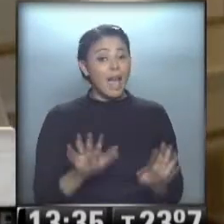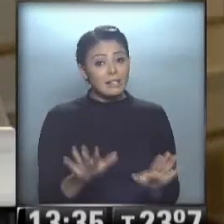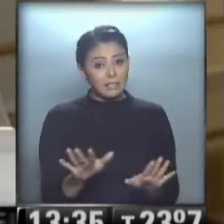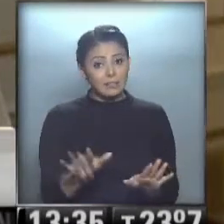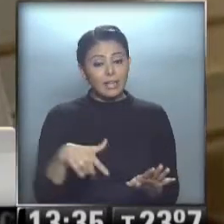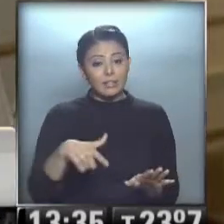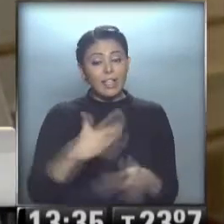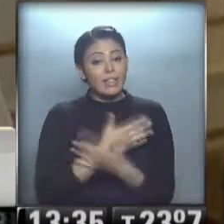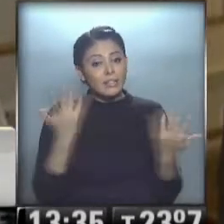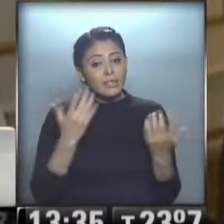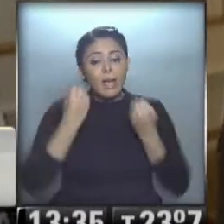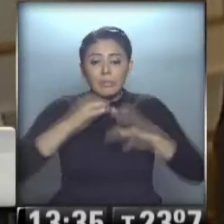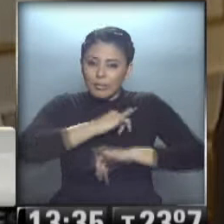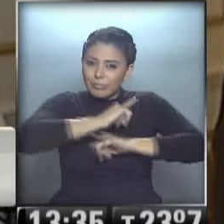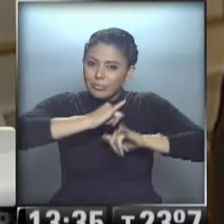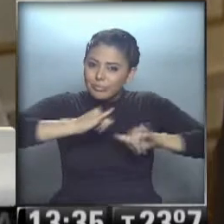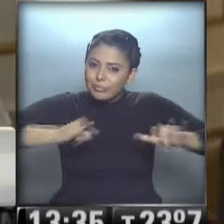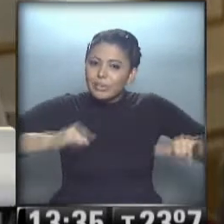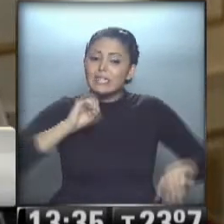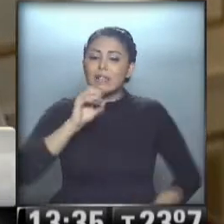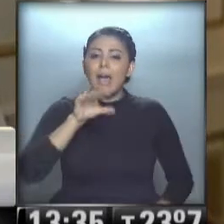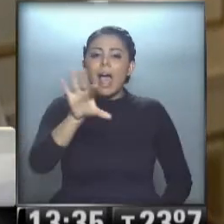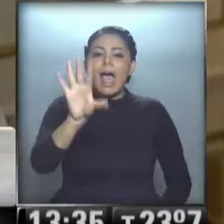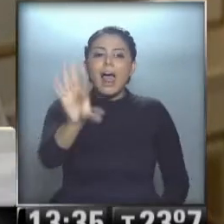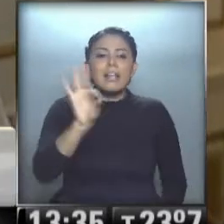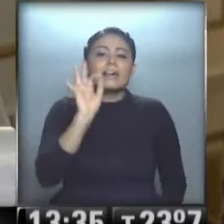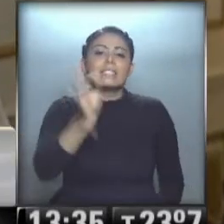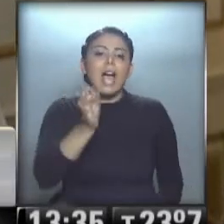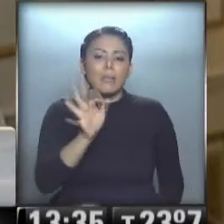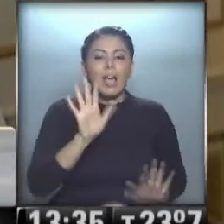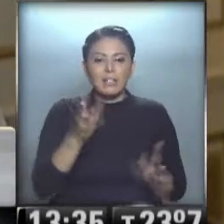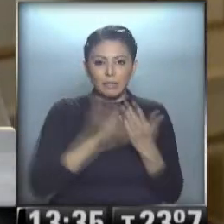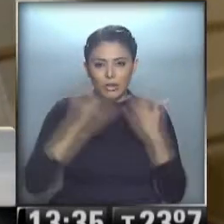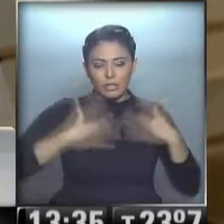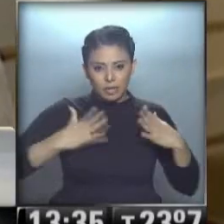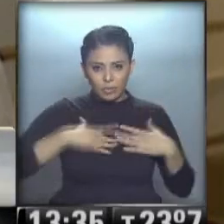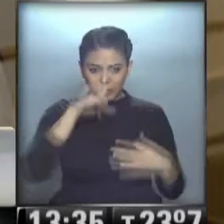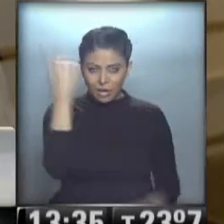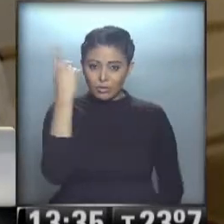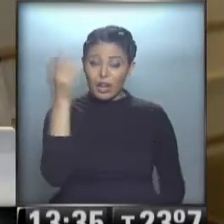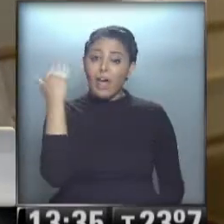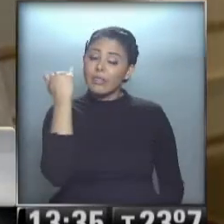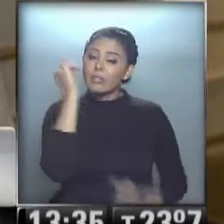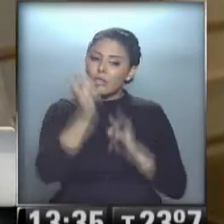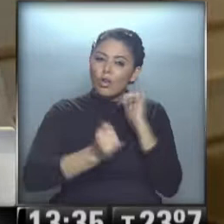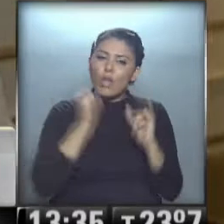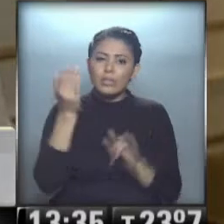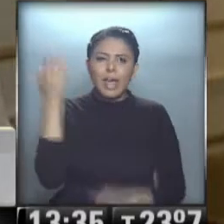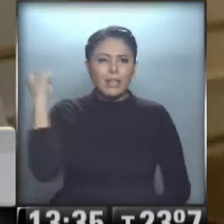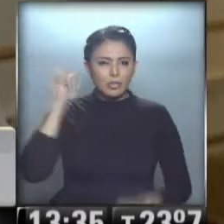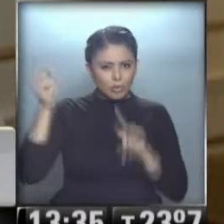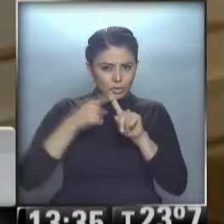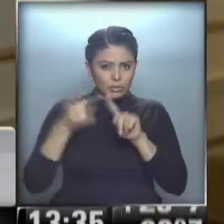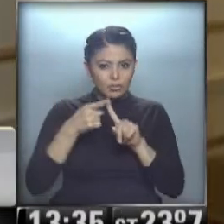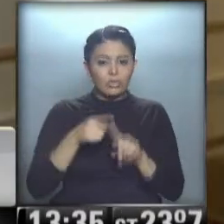morando este día se lanza la campaña a elegir saber por parte del ministerio de salud de la nación y lo adelantábamos en nuestra salida